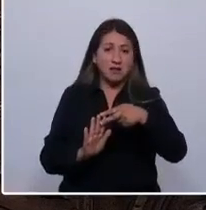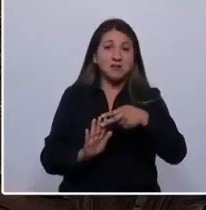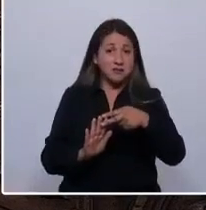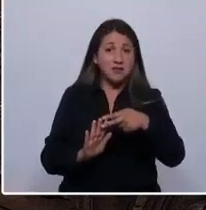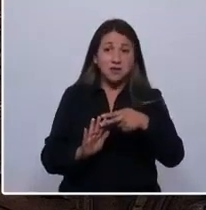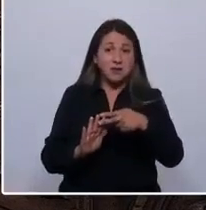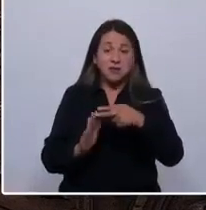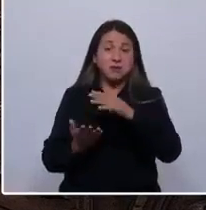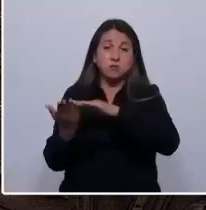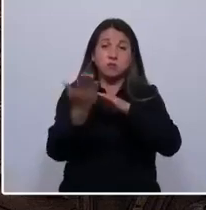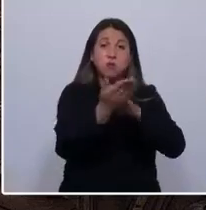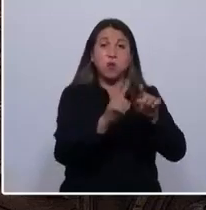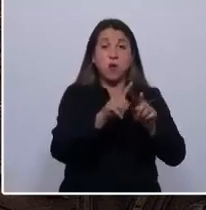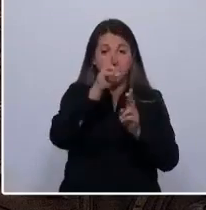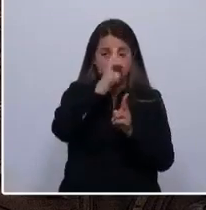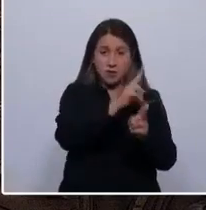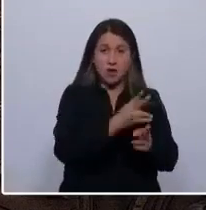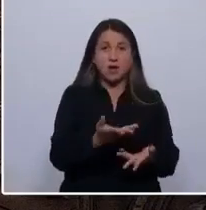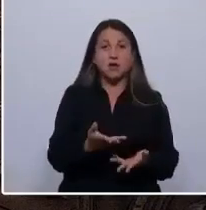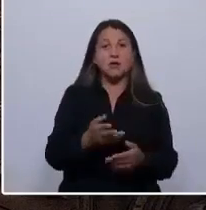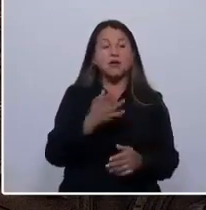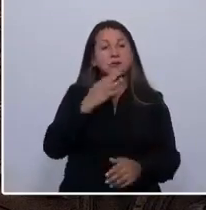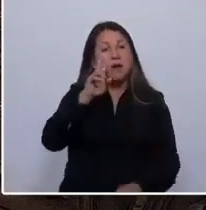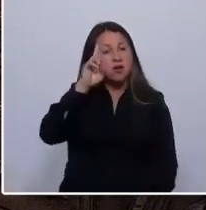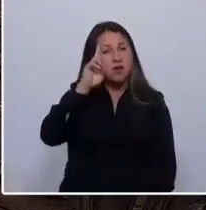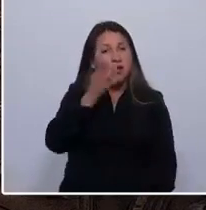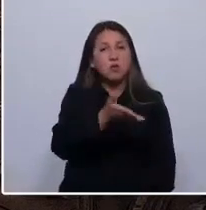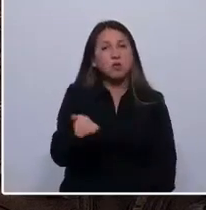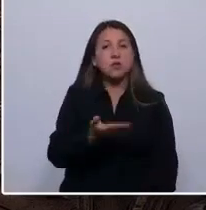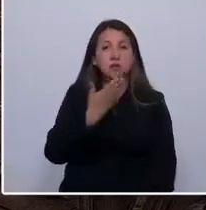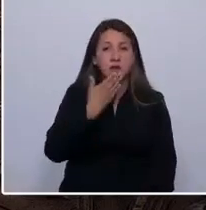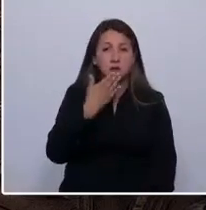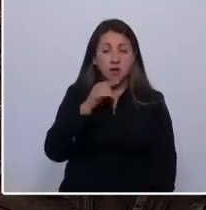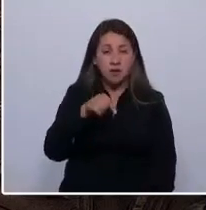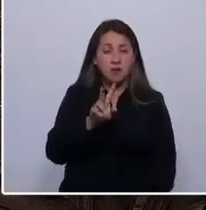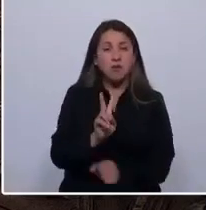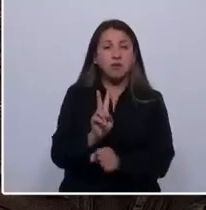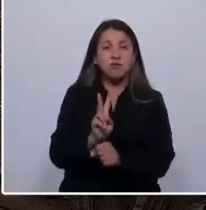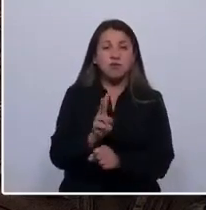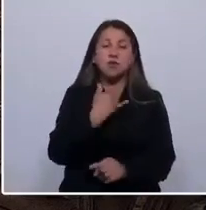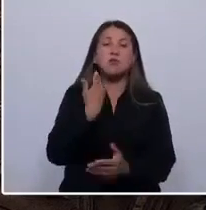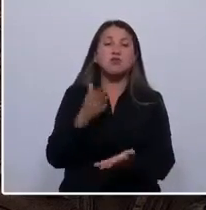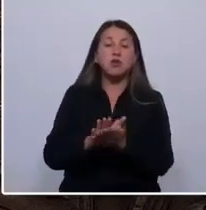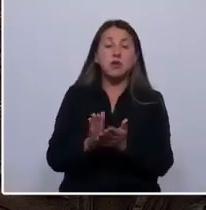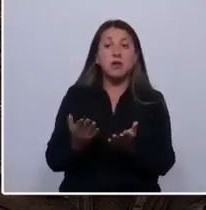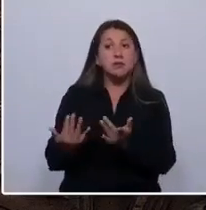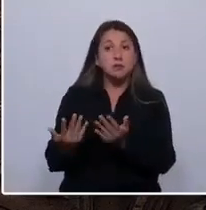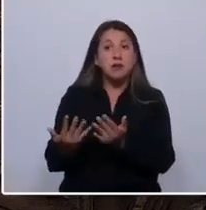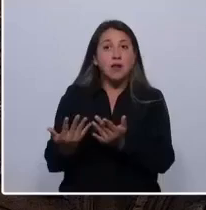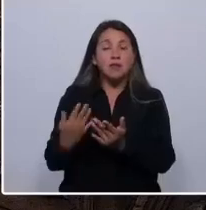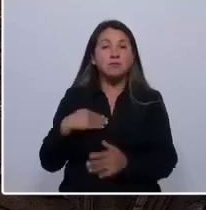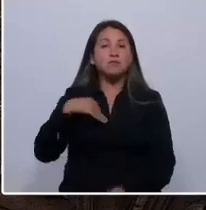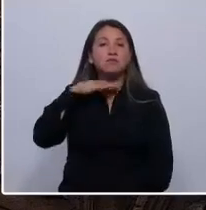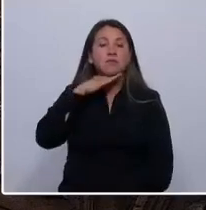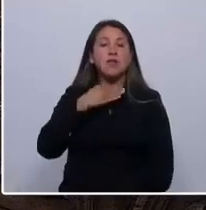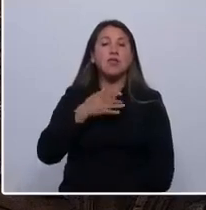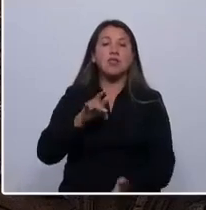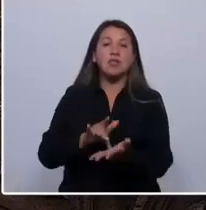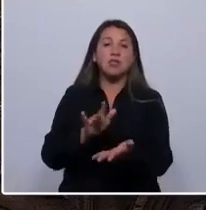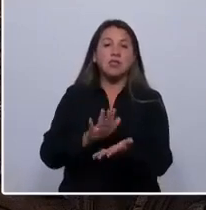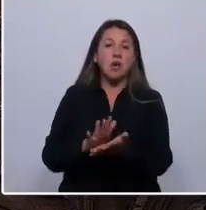correspondan. Quiero recordar también acá a los profesores que murieron esperando la satisfacción de la deuda